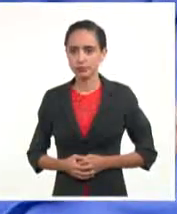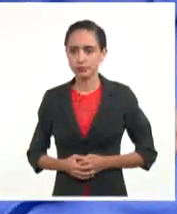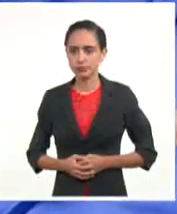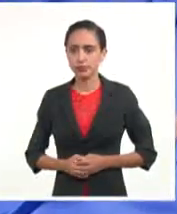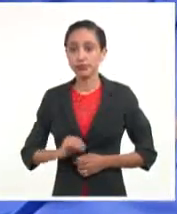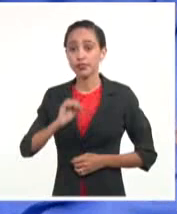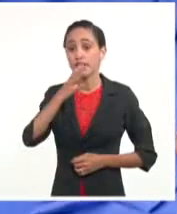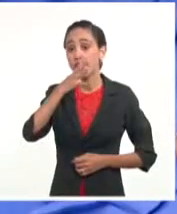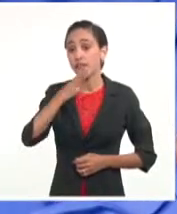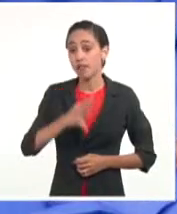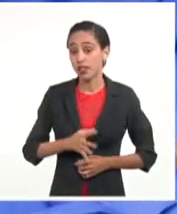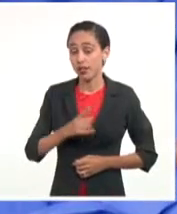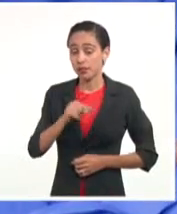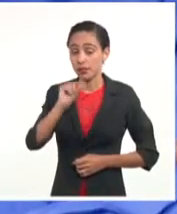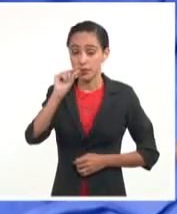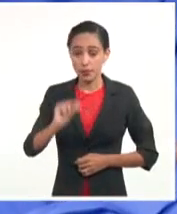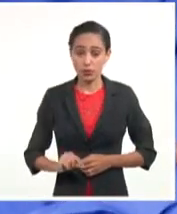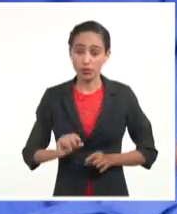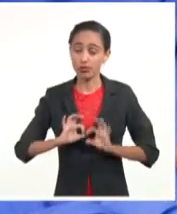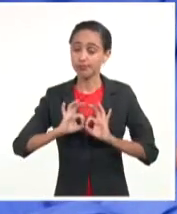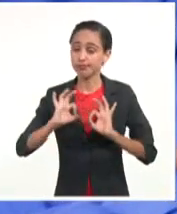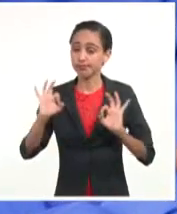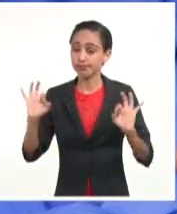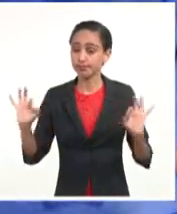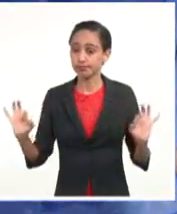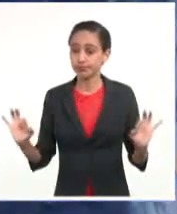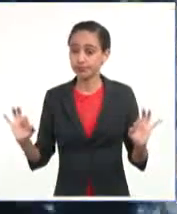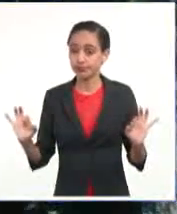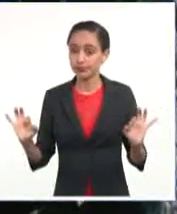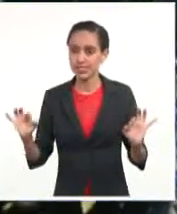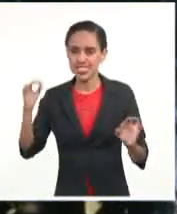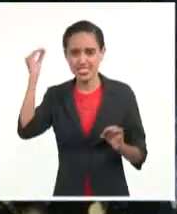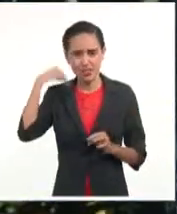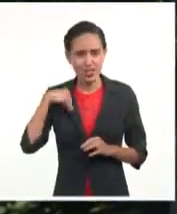Fidel era un hombre tan extraordinario que Fidel sabía de todo.